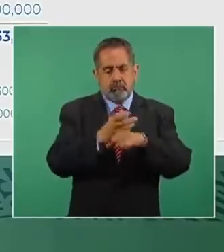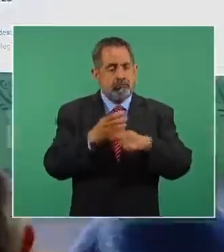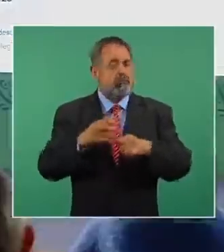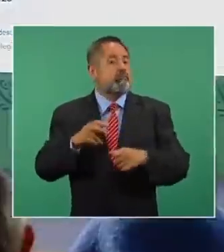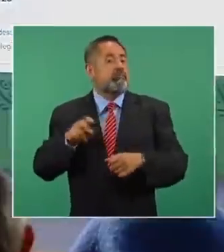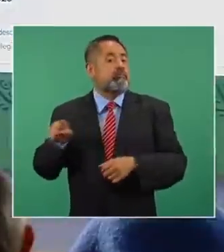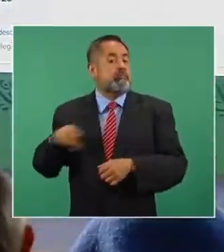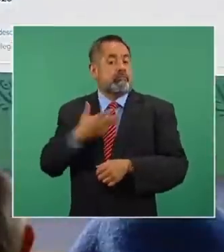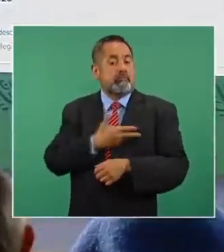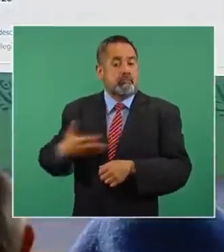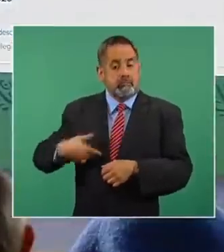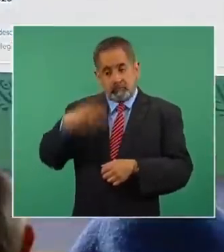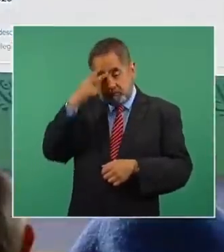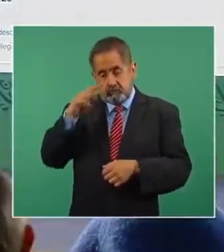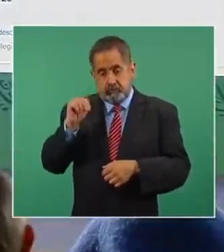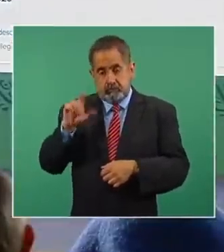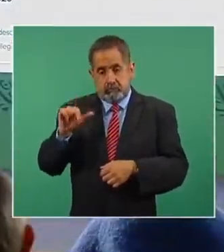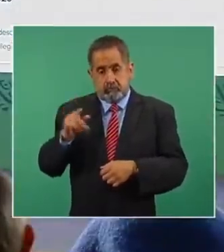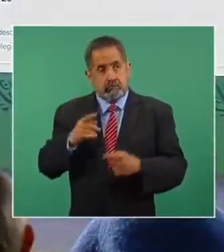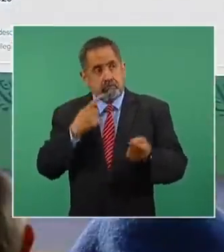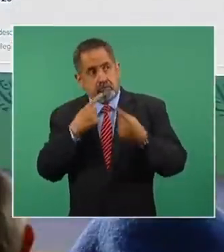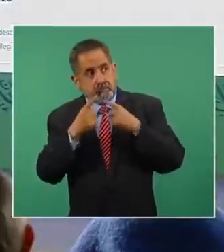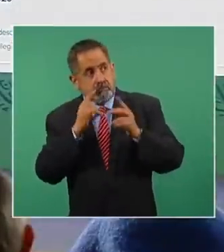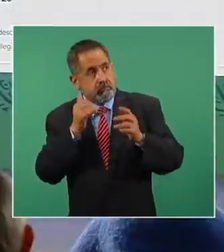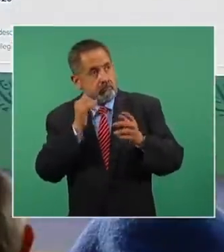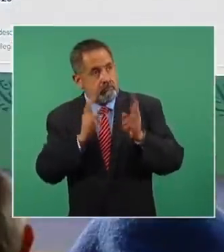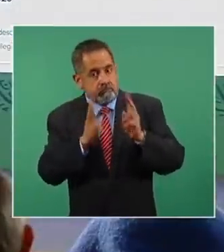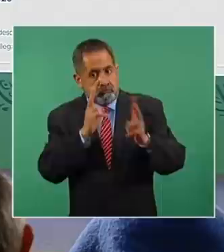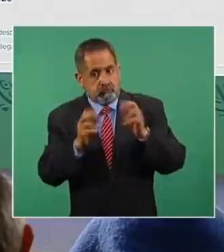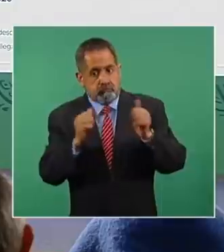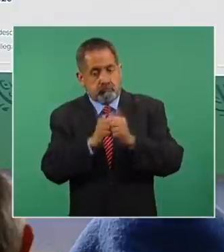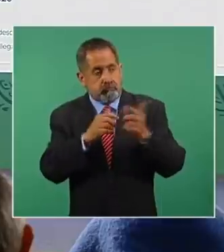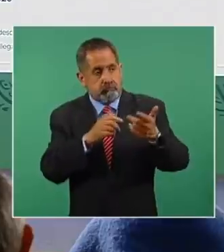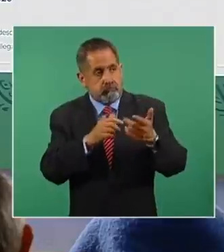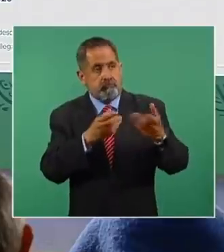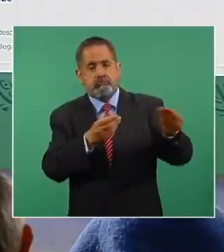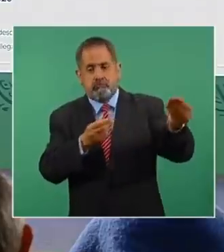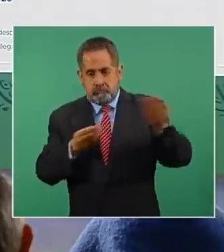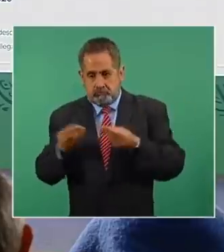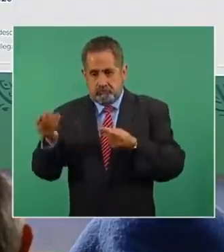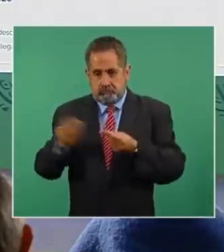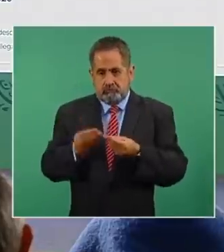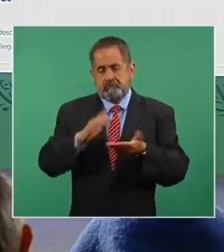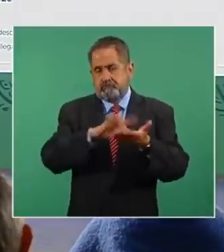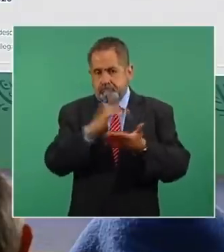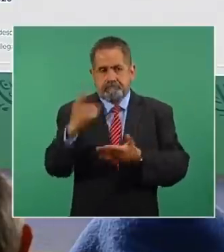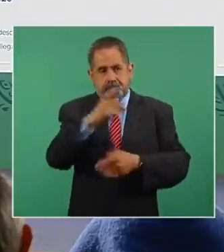una conversación que tuvo el presidente López Obrador con el presidente Biden, a quien le agradecemos ese respaldo.